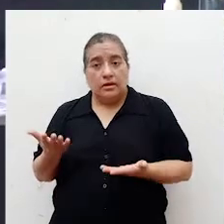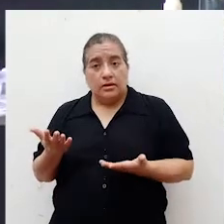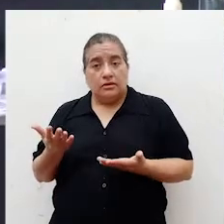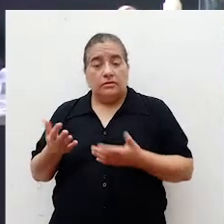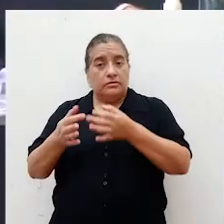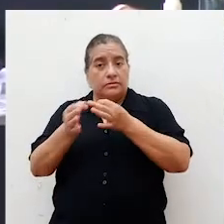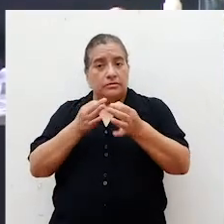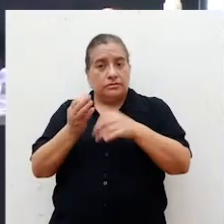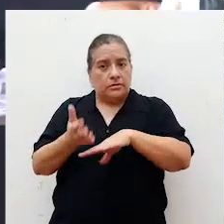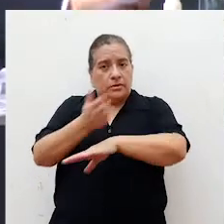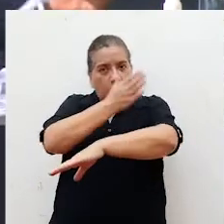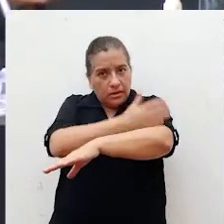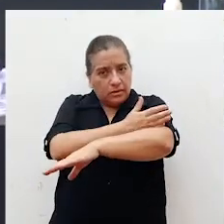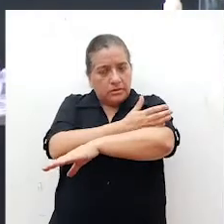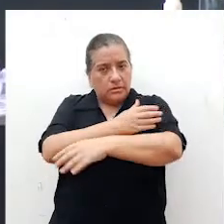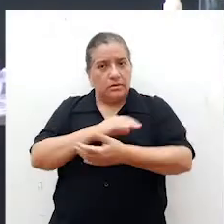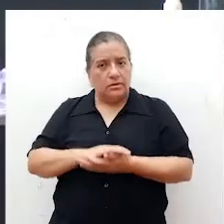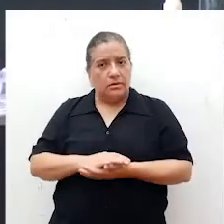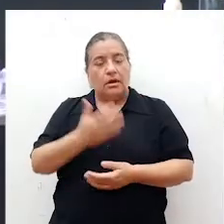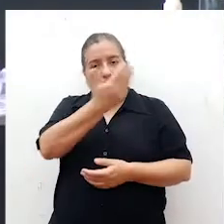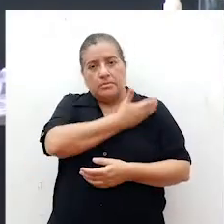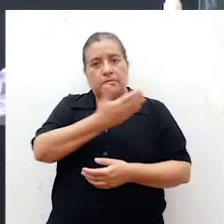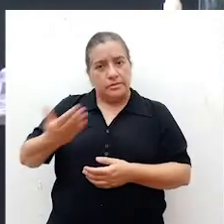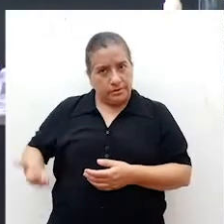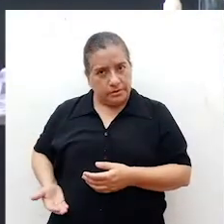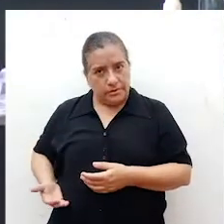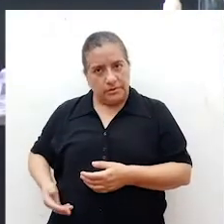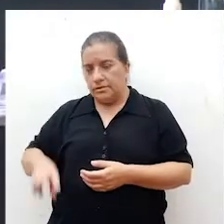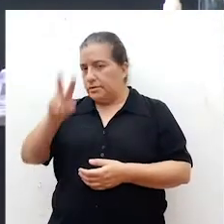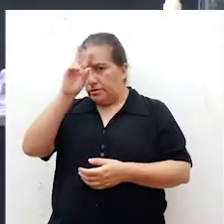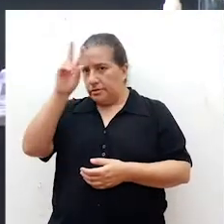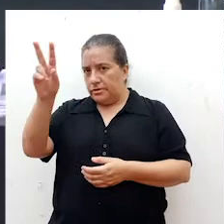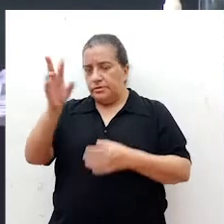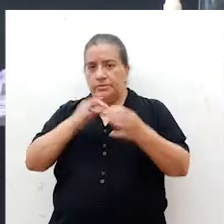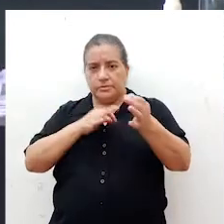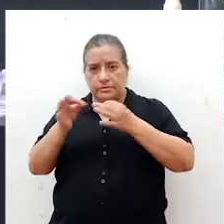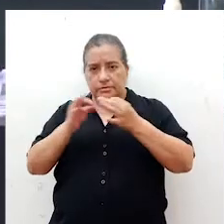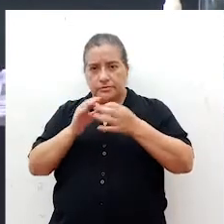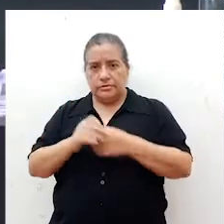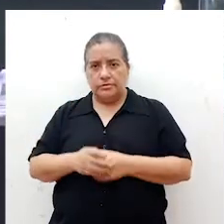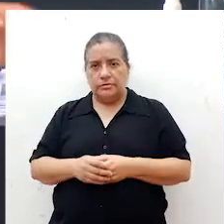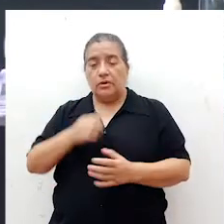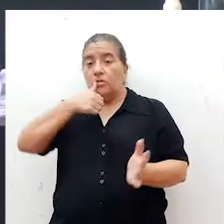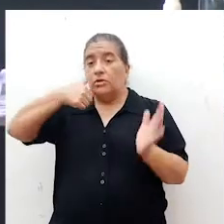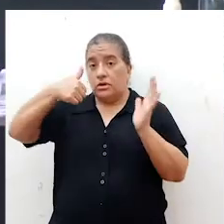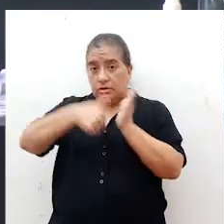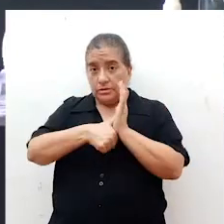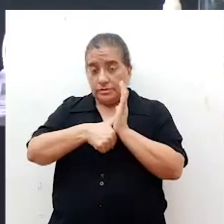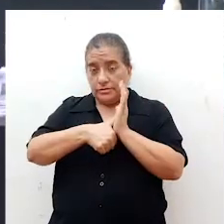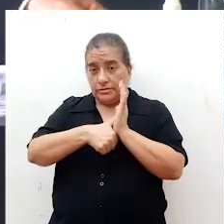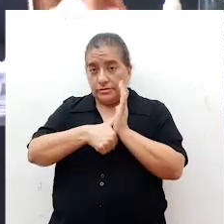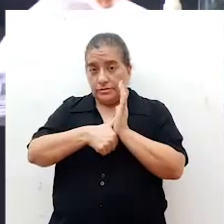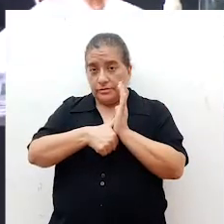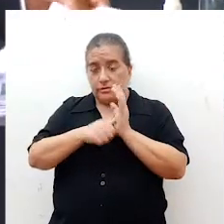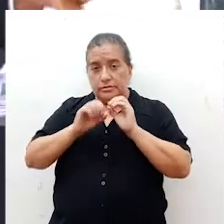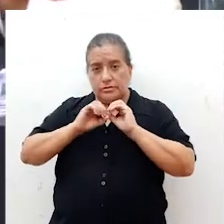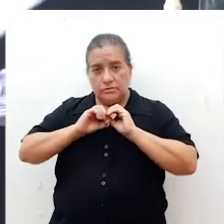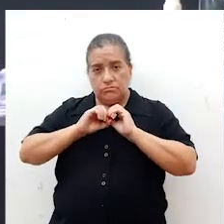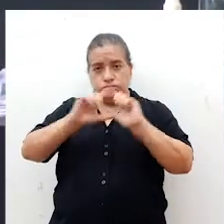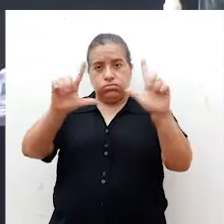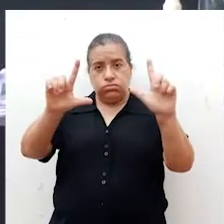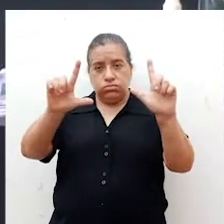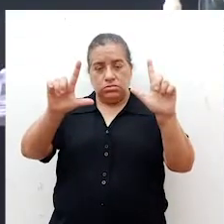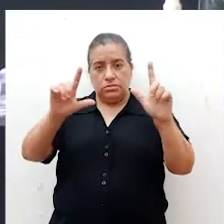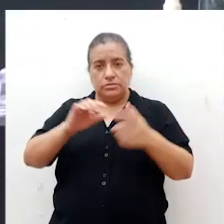Esto lo planteamos al presidente de la República